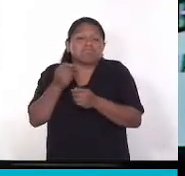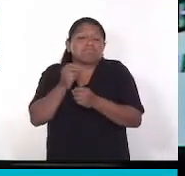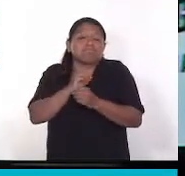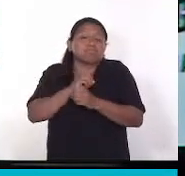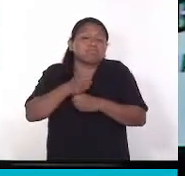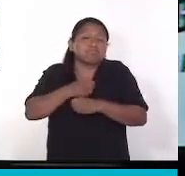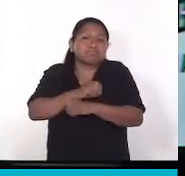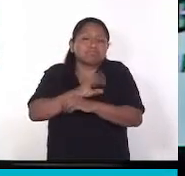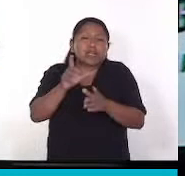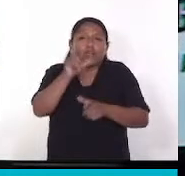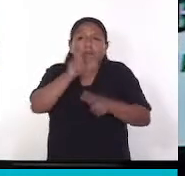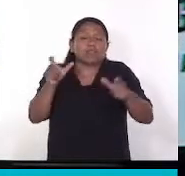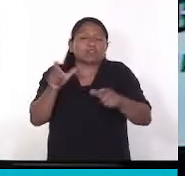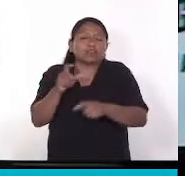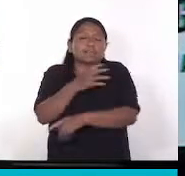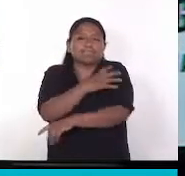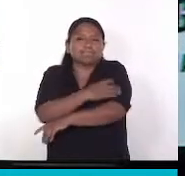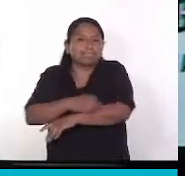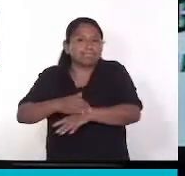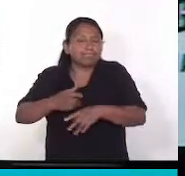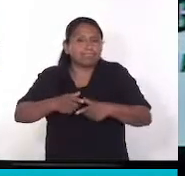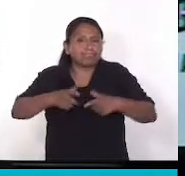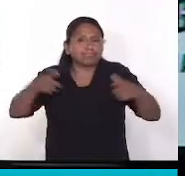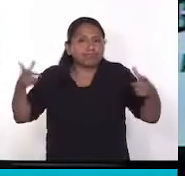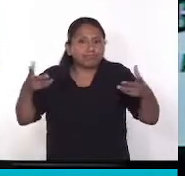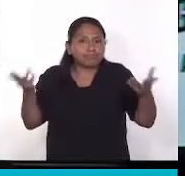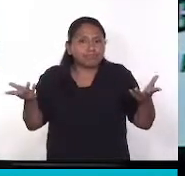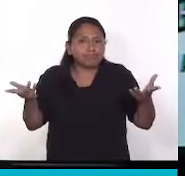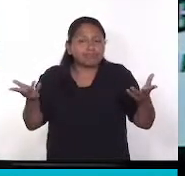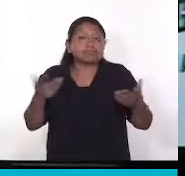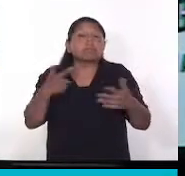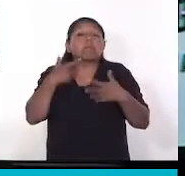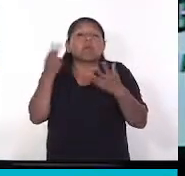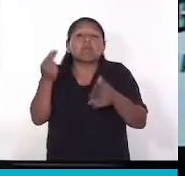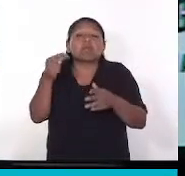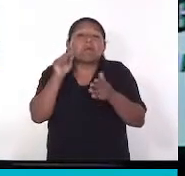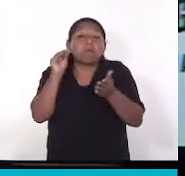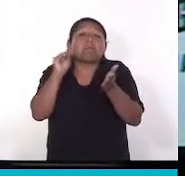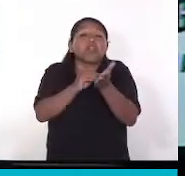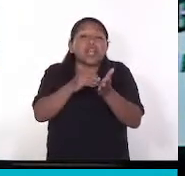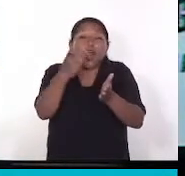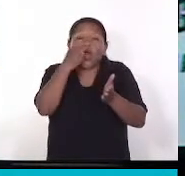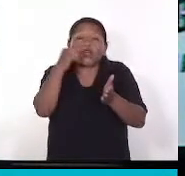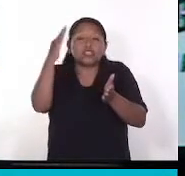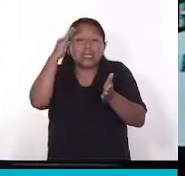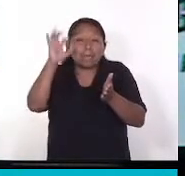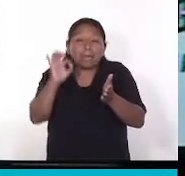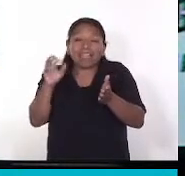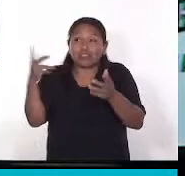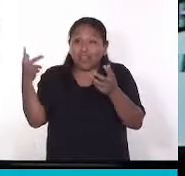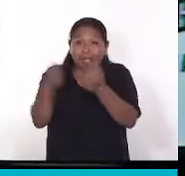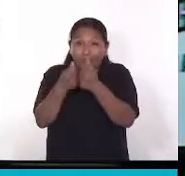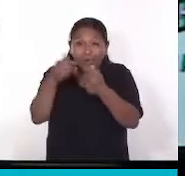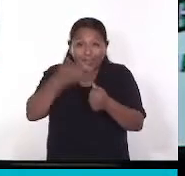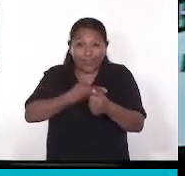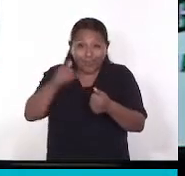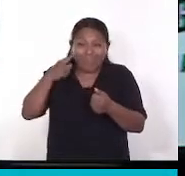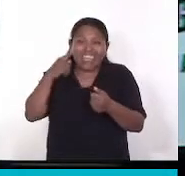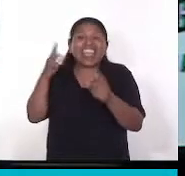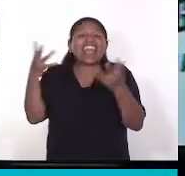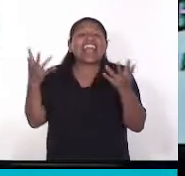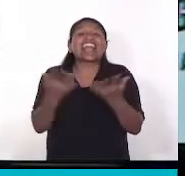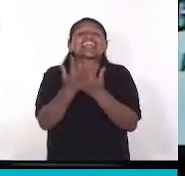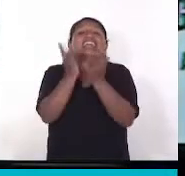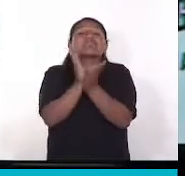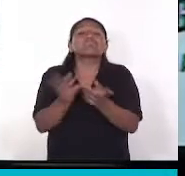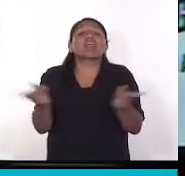indigencia. Podemos entonces ponerle al 11 de marzo, que han votado este proyecto, el día de la vuelta de